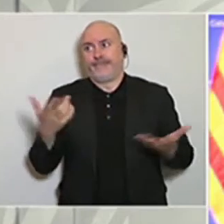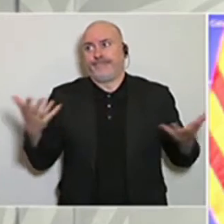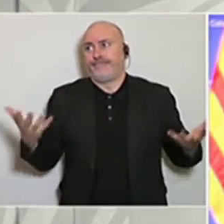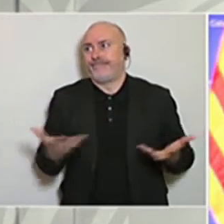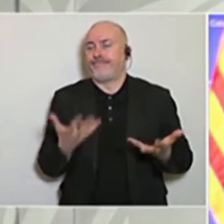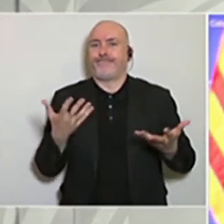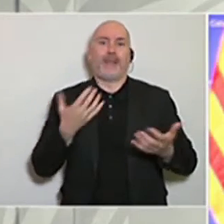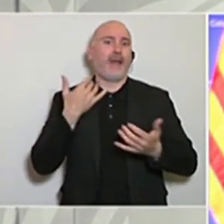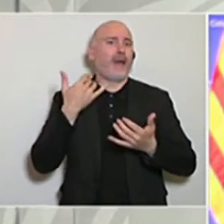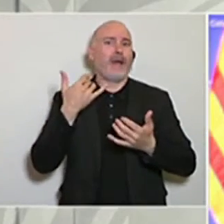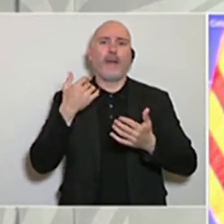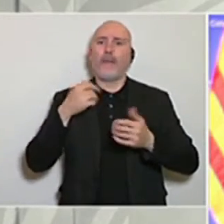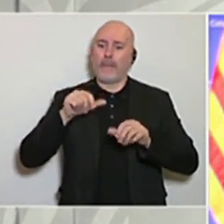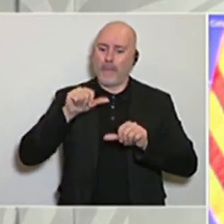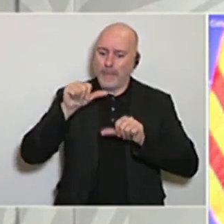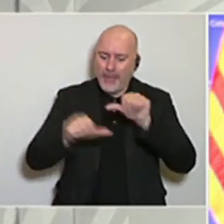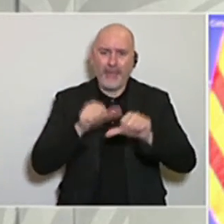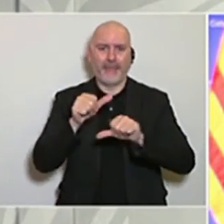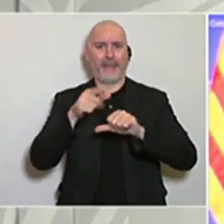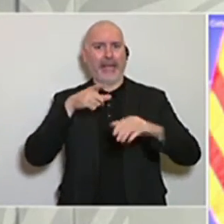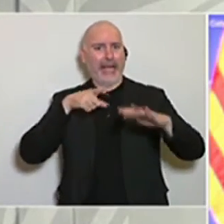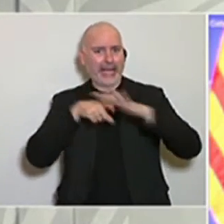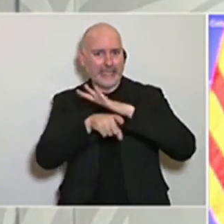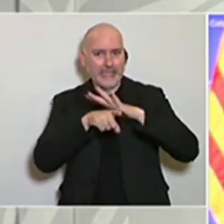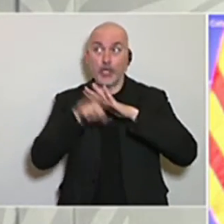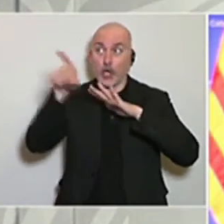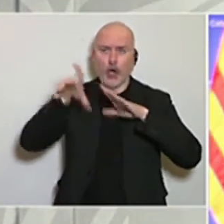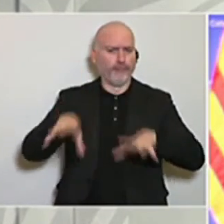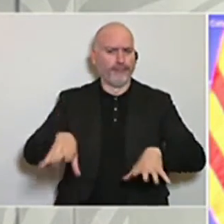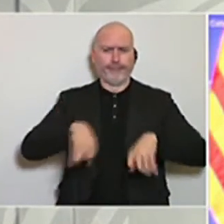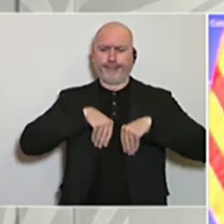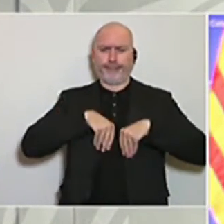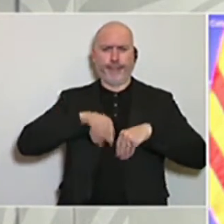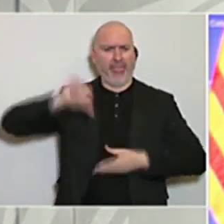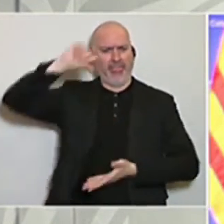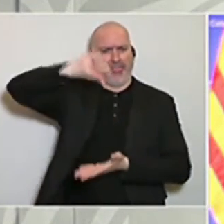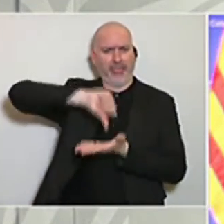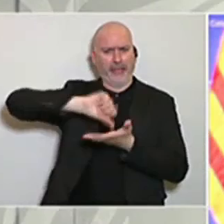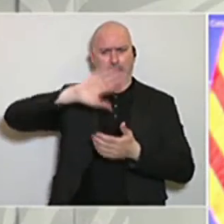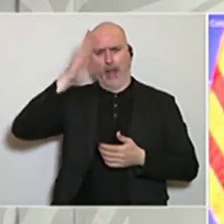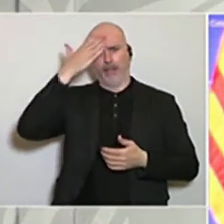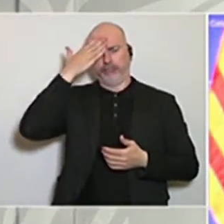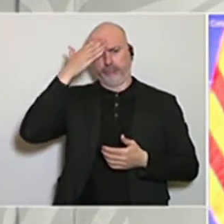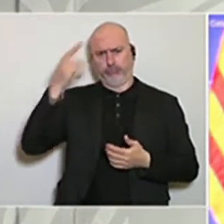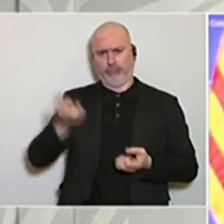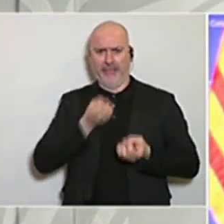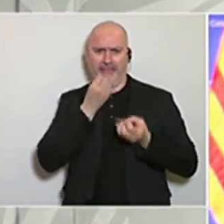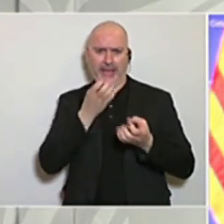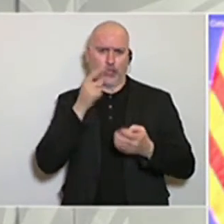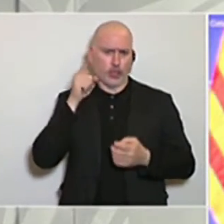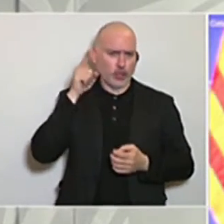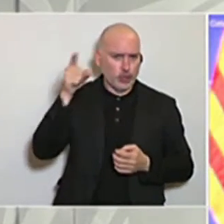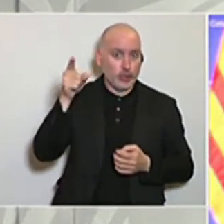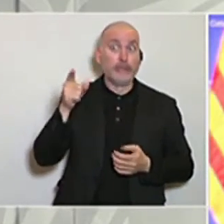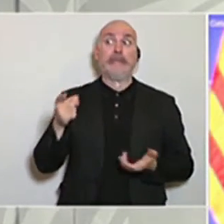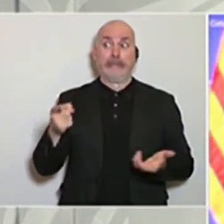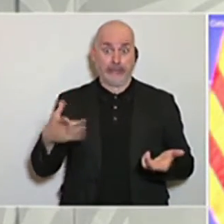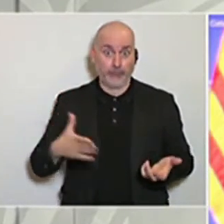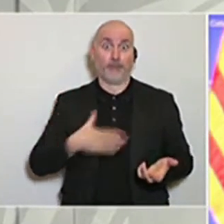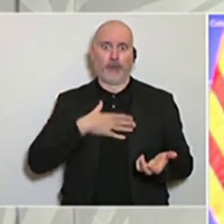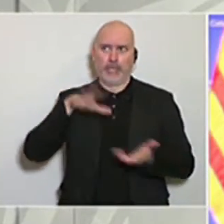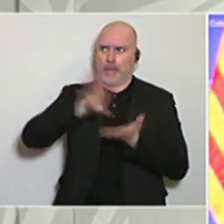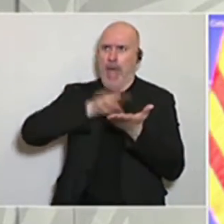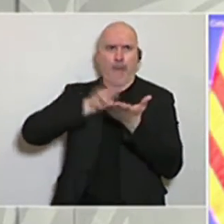Quizás el proceso de gestión, de centralización de los datos que aparece, es quizás debido a esto que